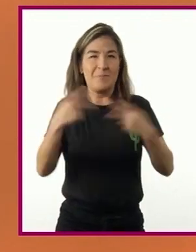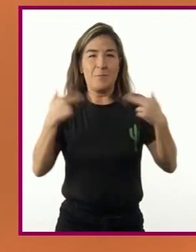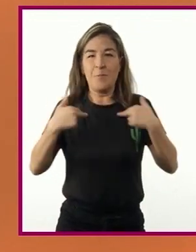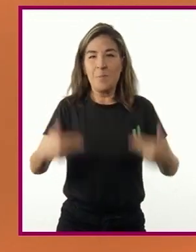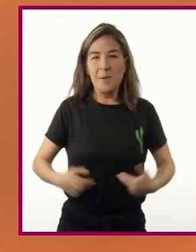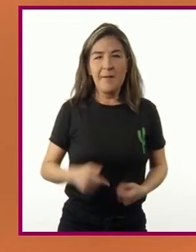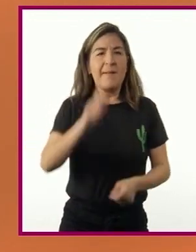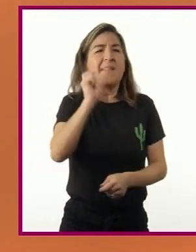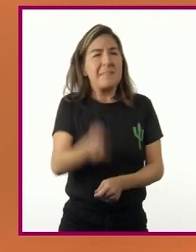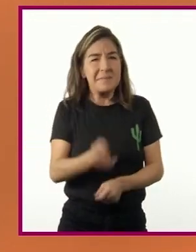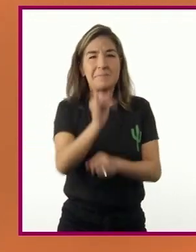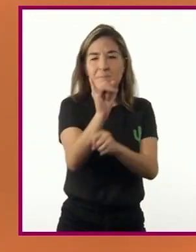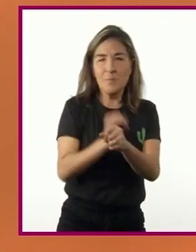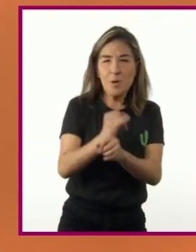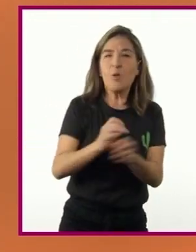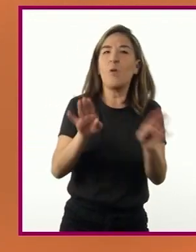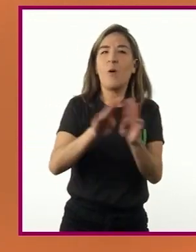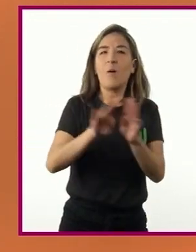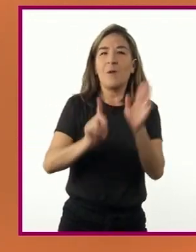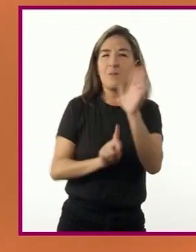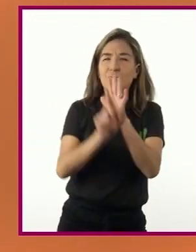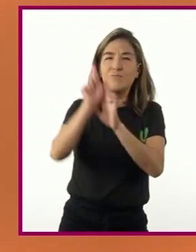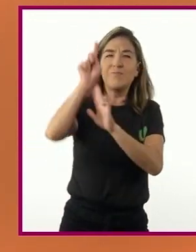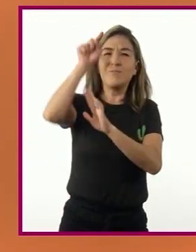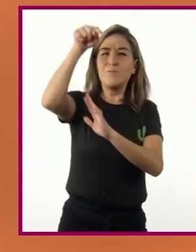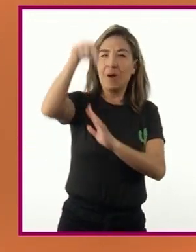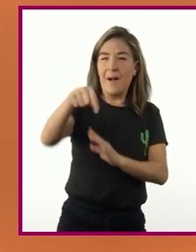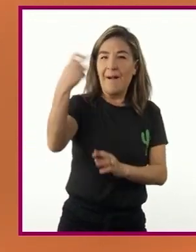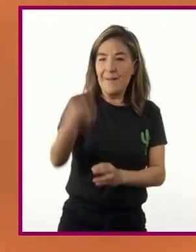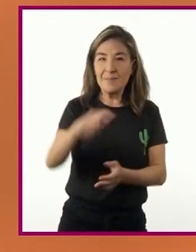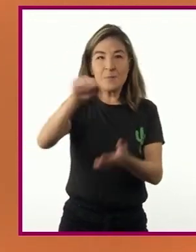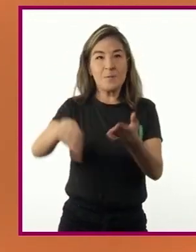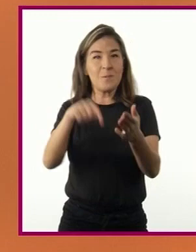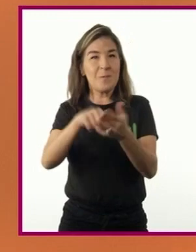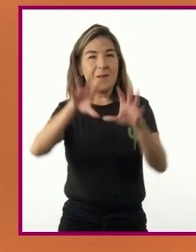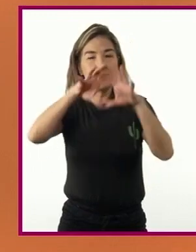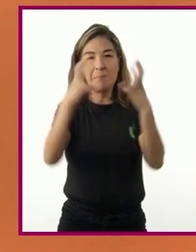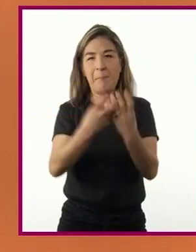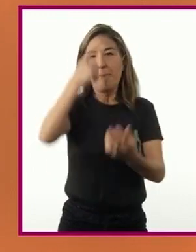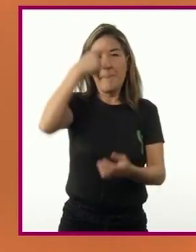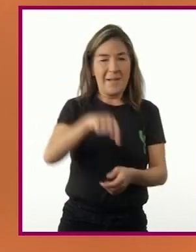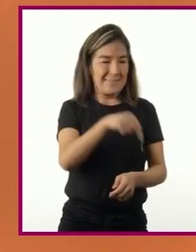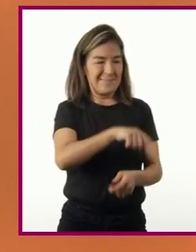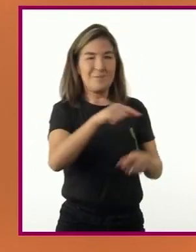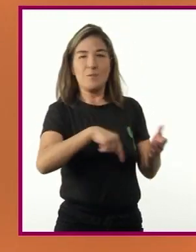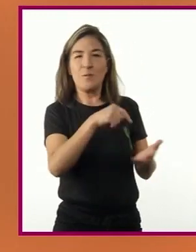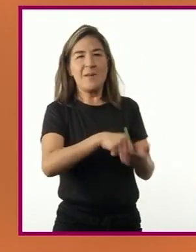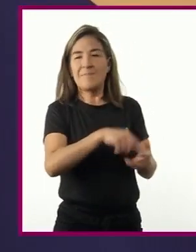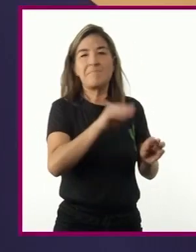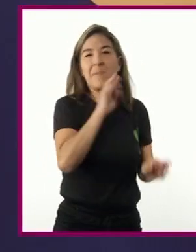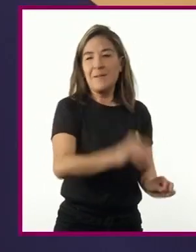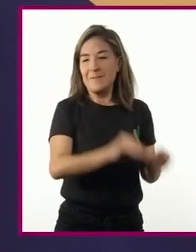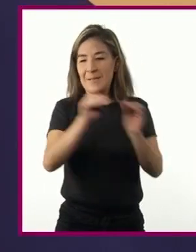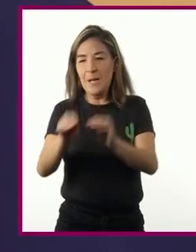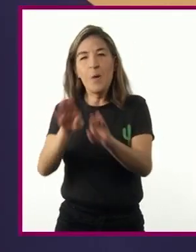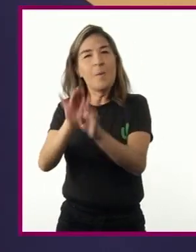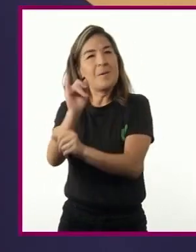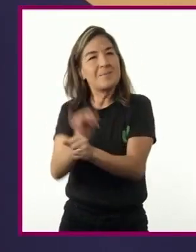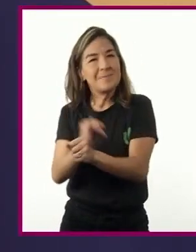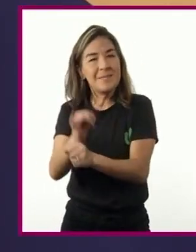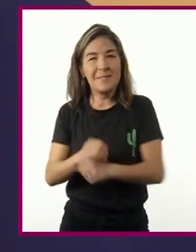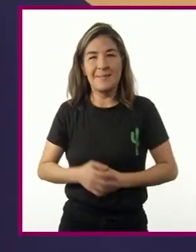realizar expediciones espaciales que permiten abandonar la atmósfera para alcanzar el espacio exterior. Debe